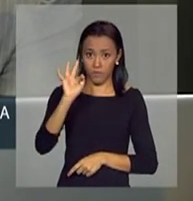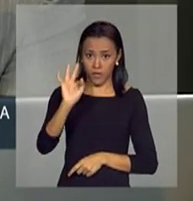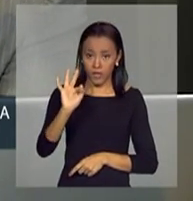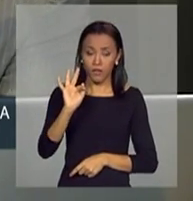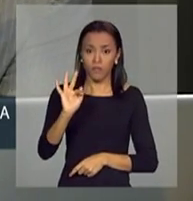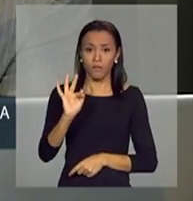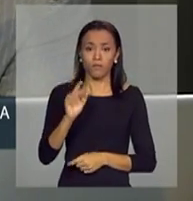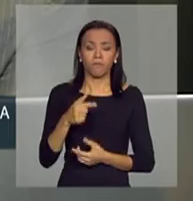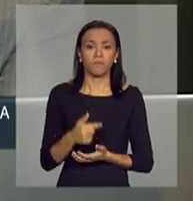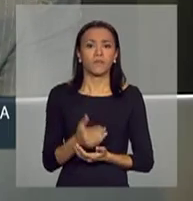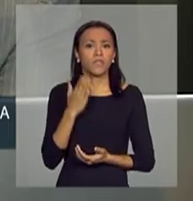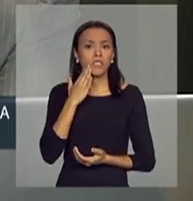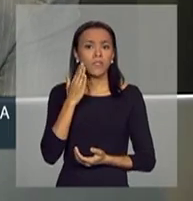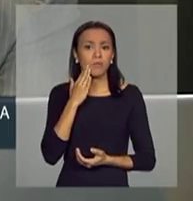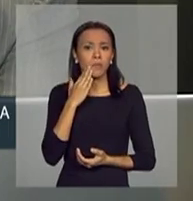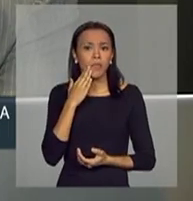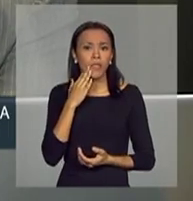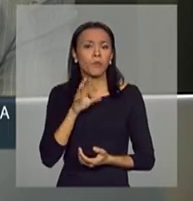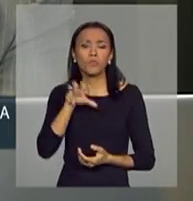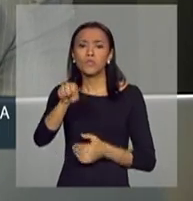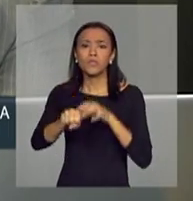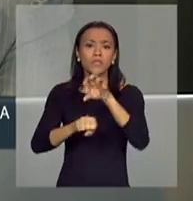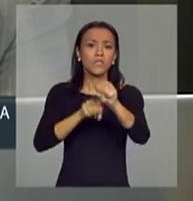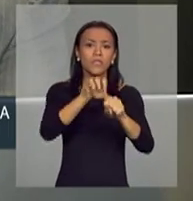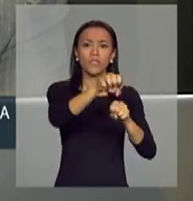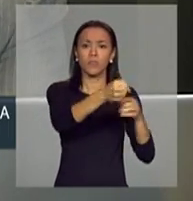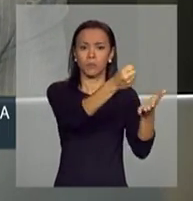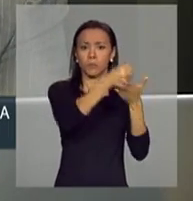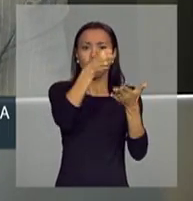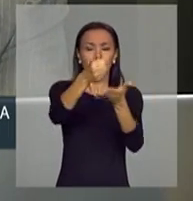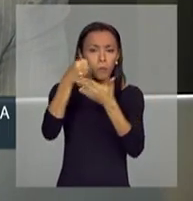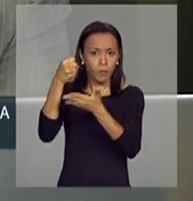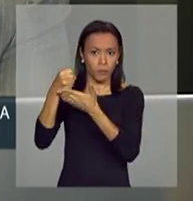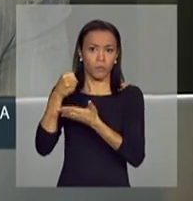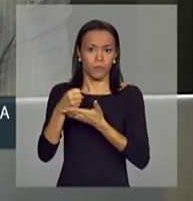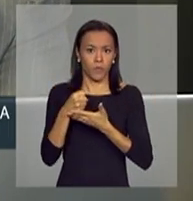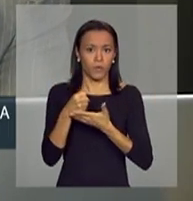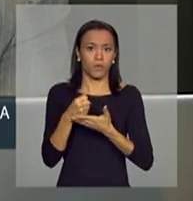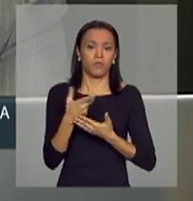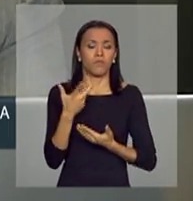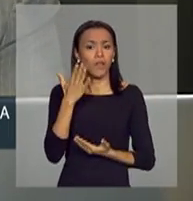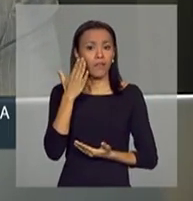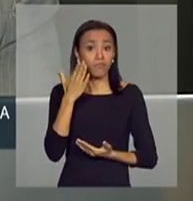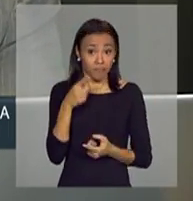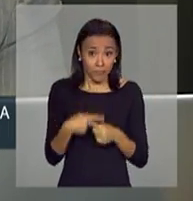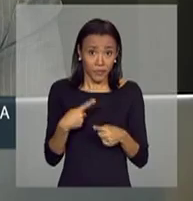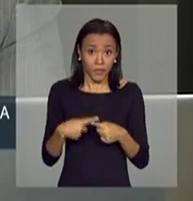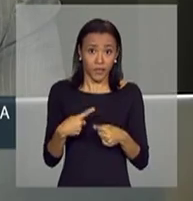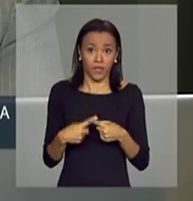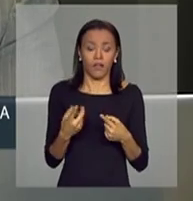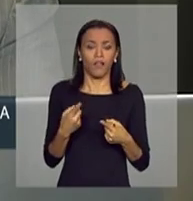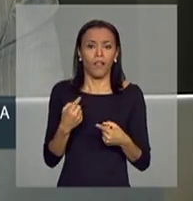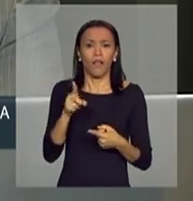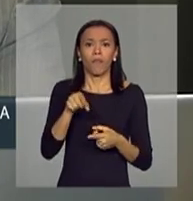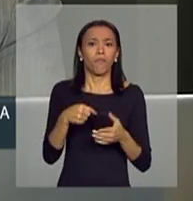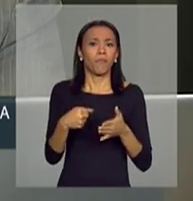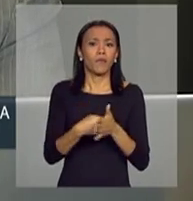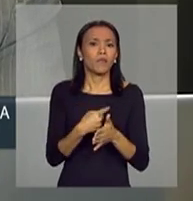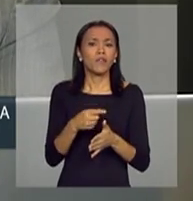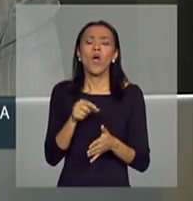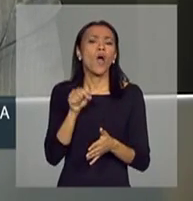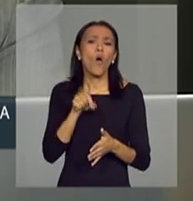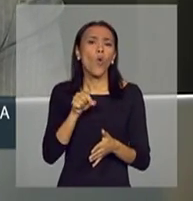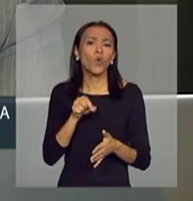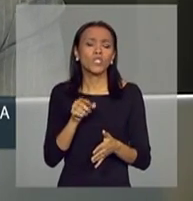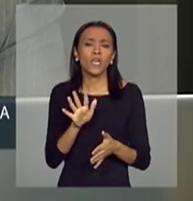ha preguntado, otras instancias del Estado y del Ejecutivo en particular tienen la palabra, porque van a tener que preguntar dónde está esa